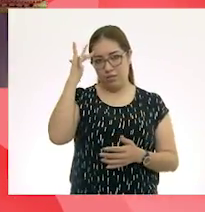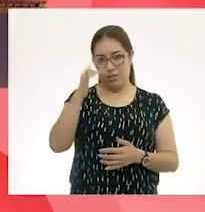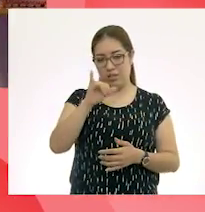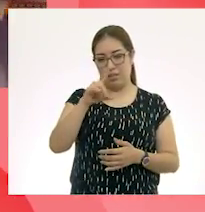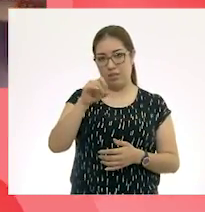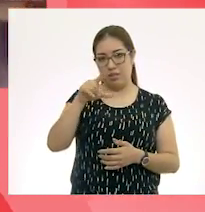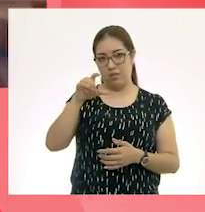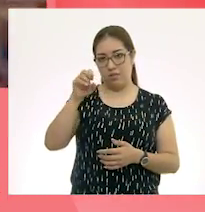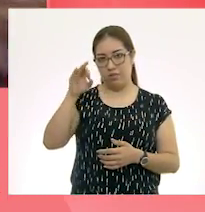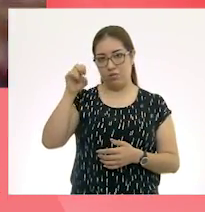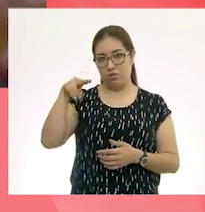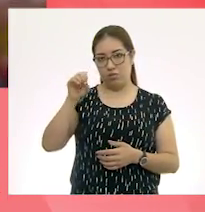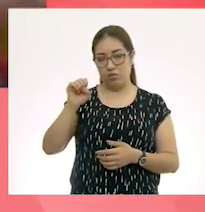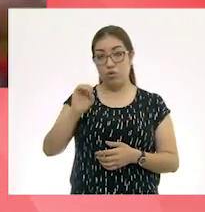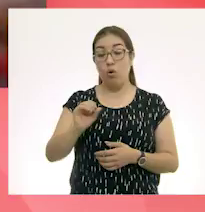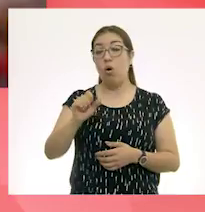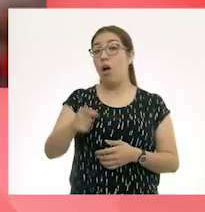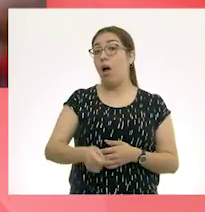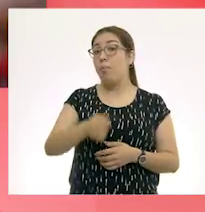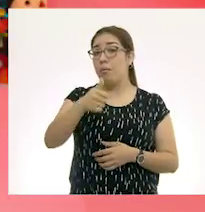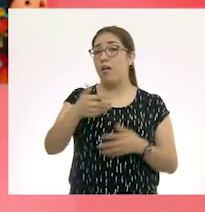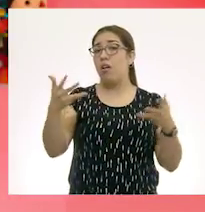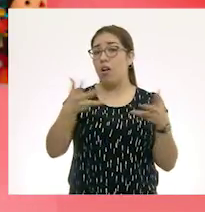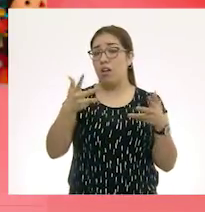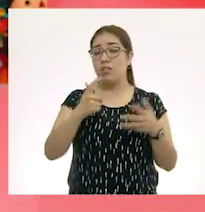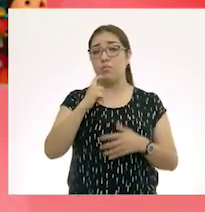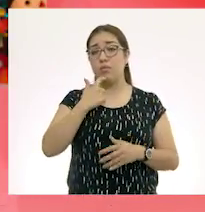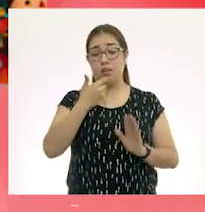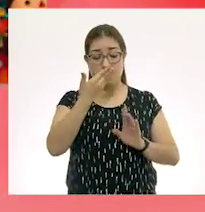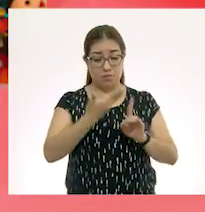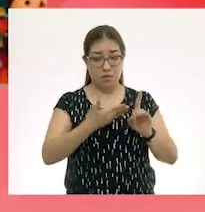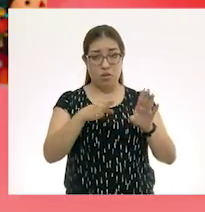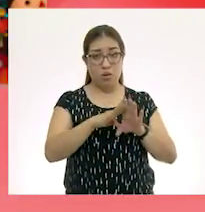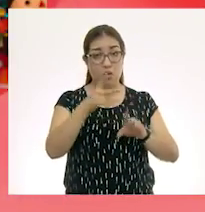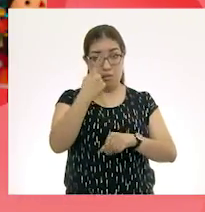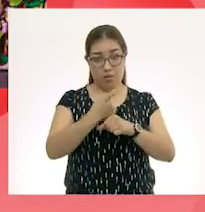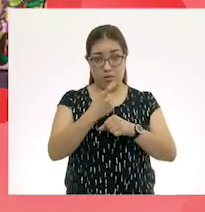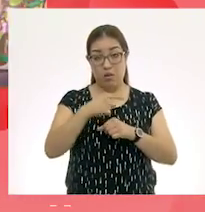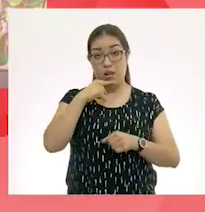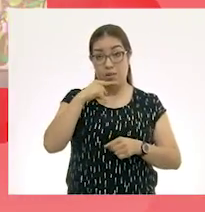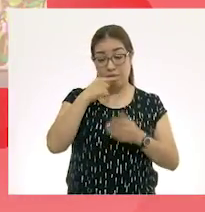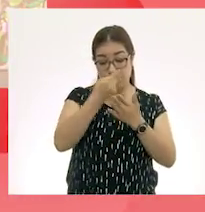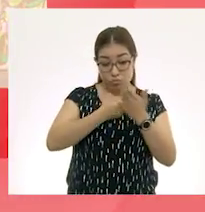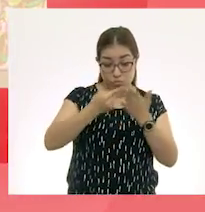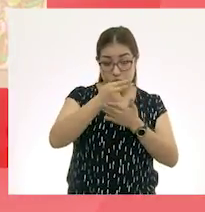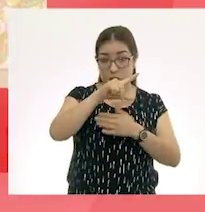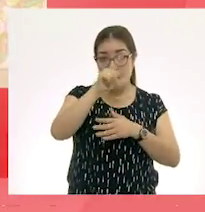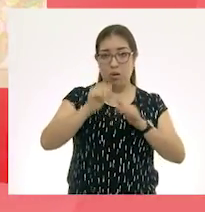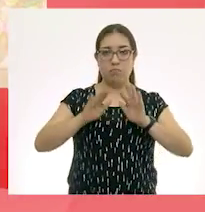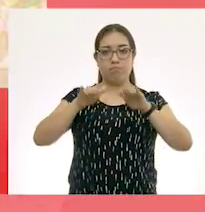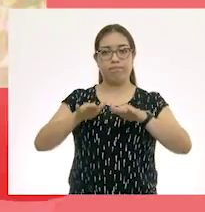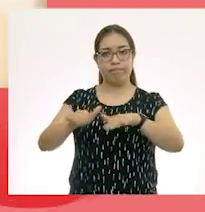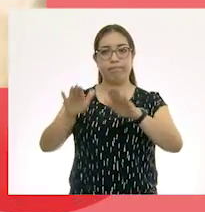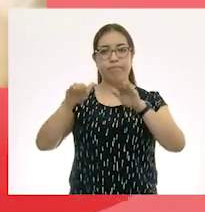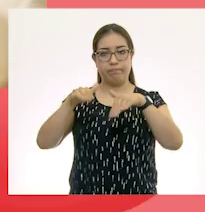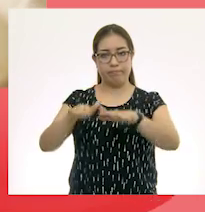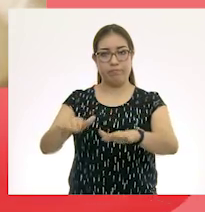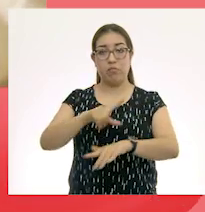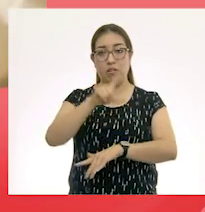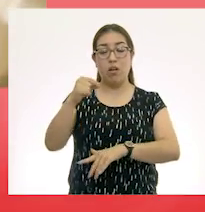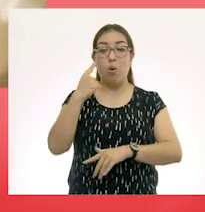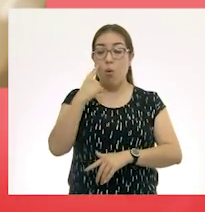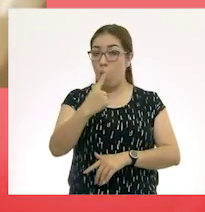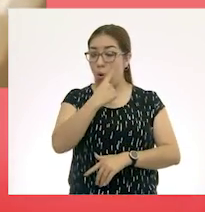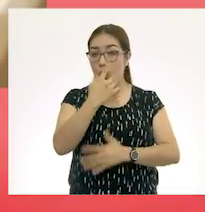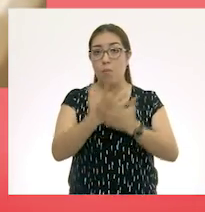Nuya Donchu betoga nuga raya heco laspi har dusto ne gespia kaga weste har